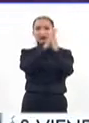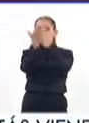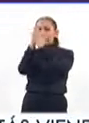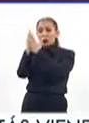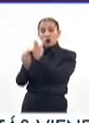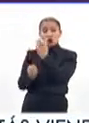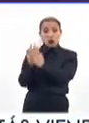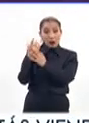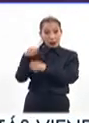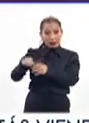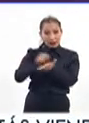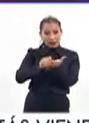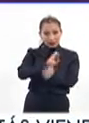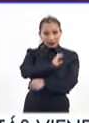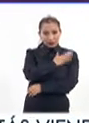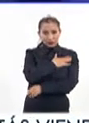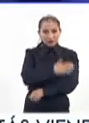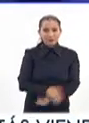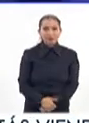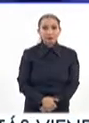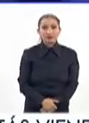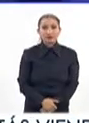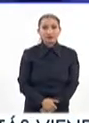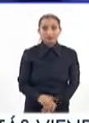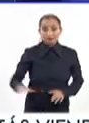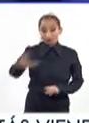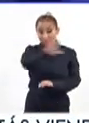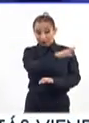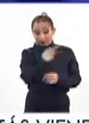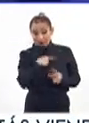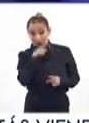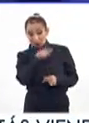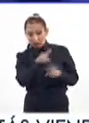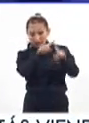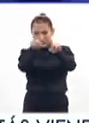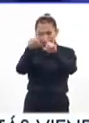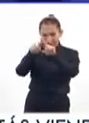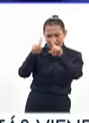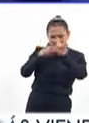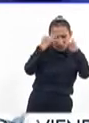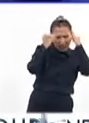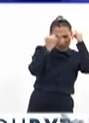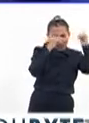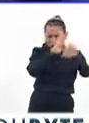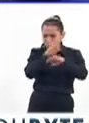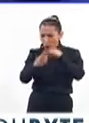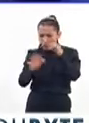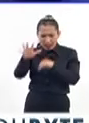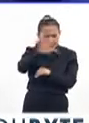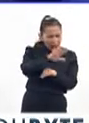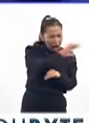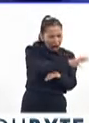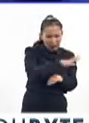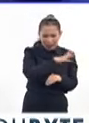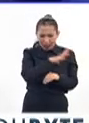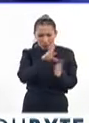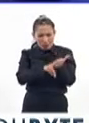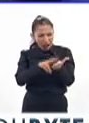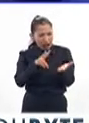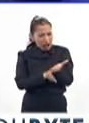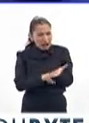literatura contemporánea escrita en español. Una sociedad, ya lo vieron, es policromática, todas las disciplinas están